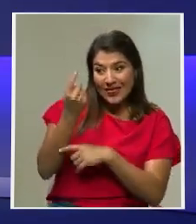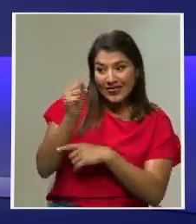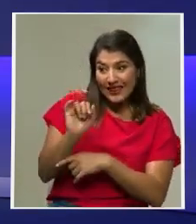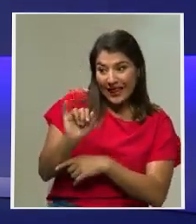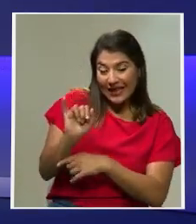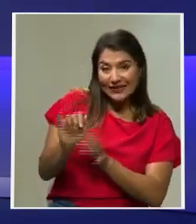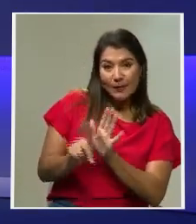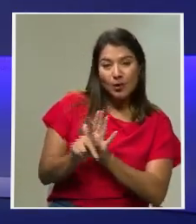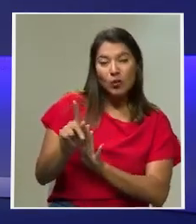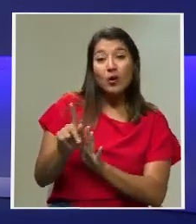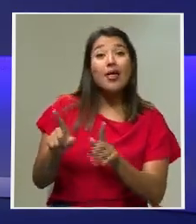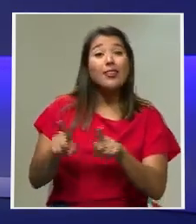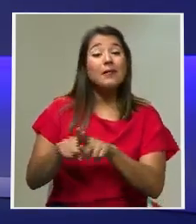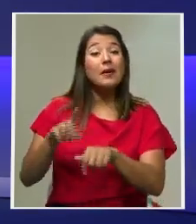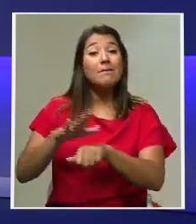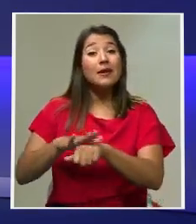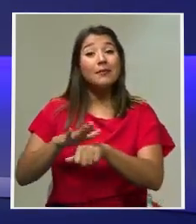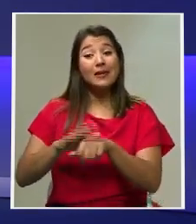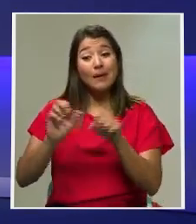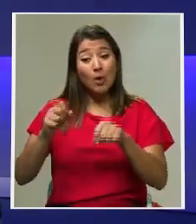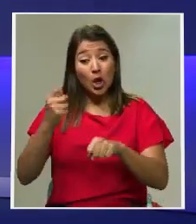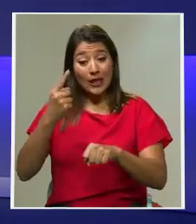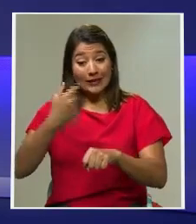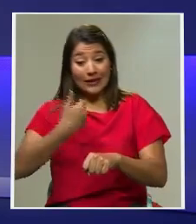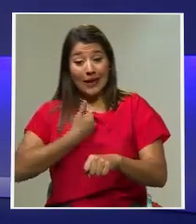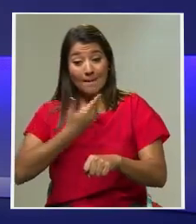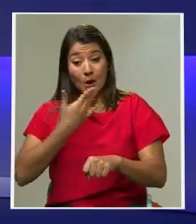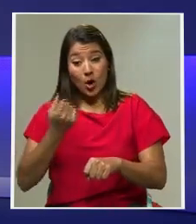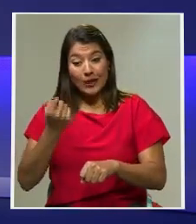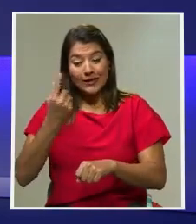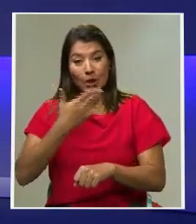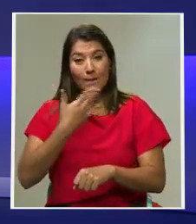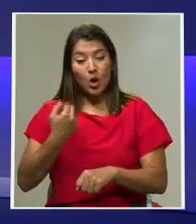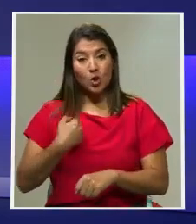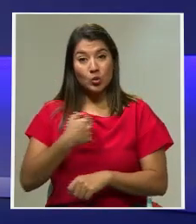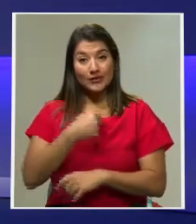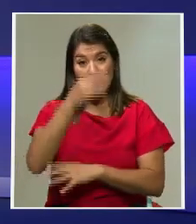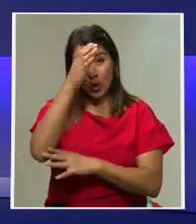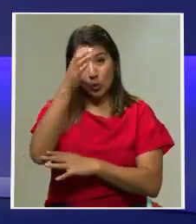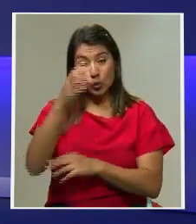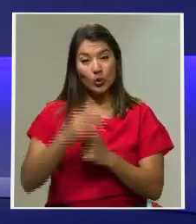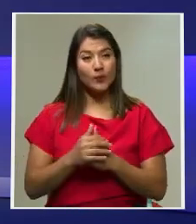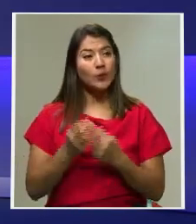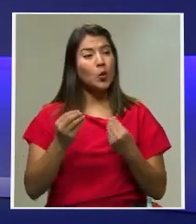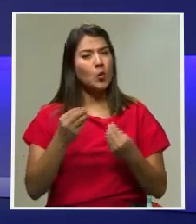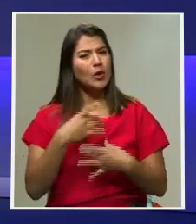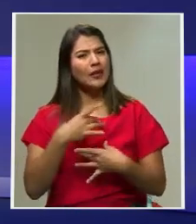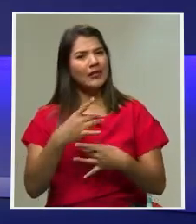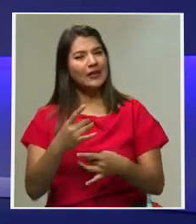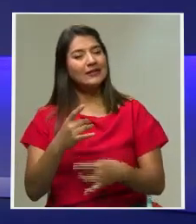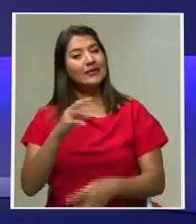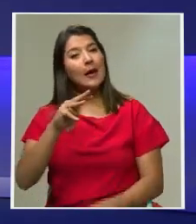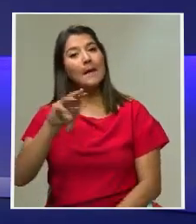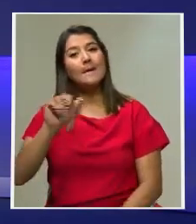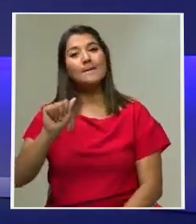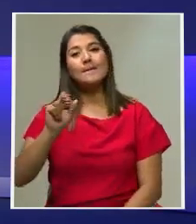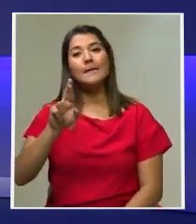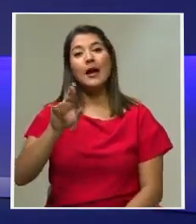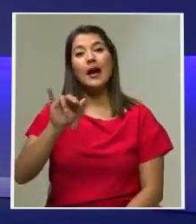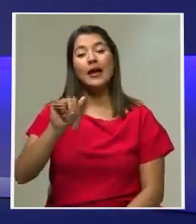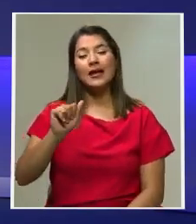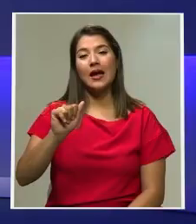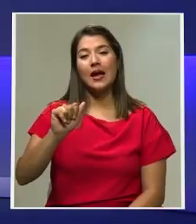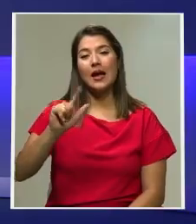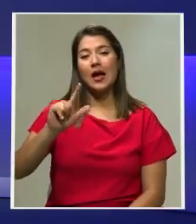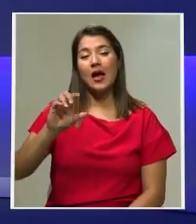también nos permite entender mejor la cultura en la que vivimos. Es súper interesante. María Lourdes,